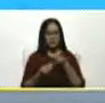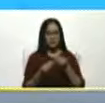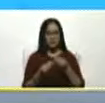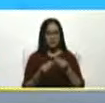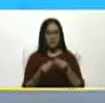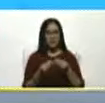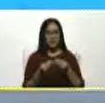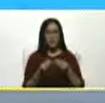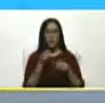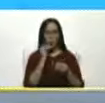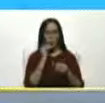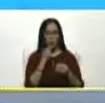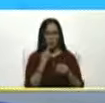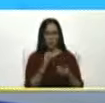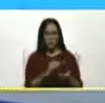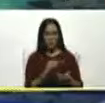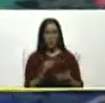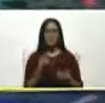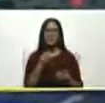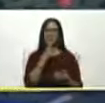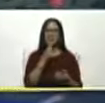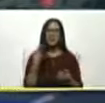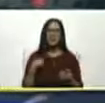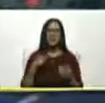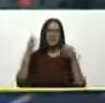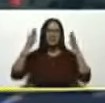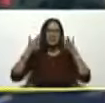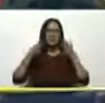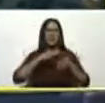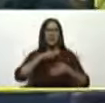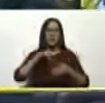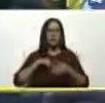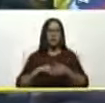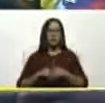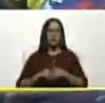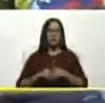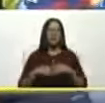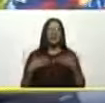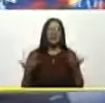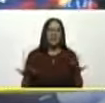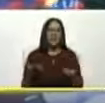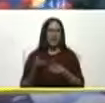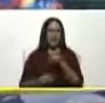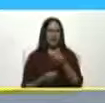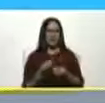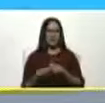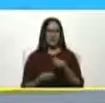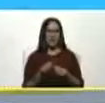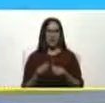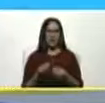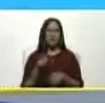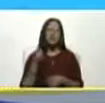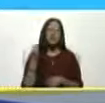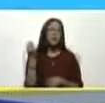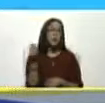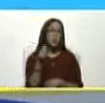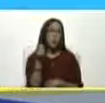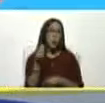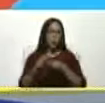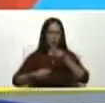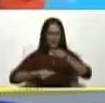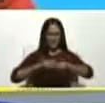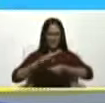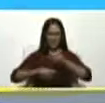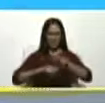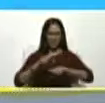nos tiene que enseñar a nosotros qué hacer y cómo hacer, y